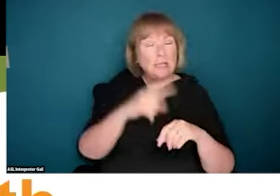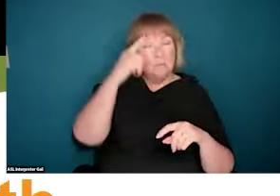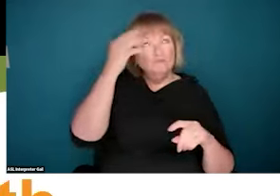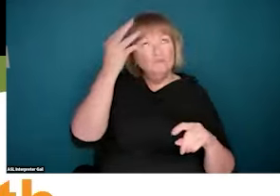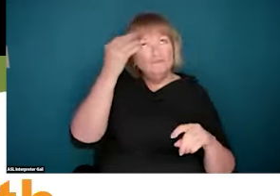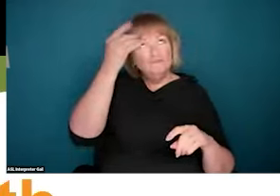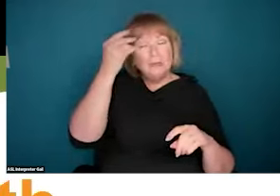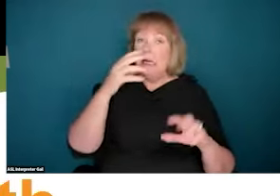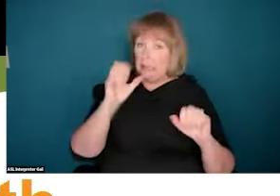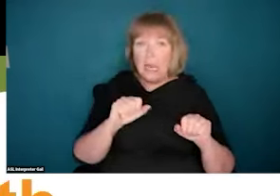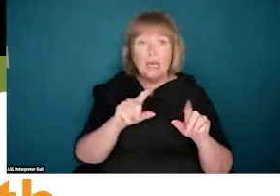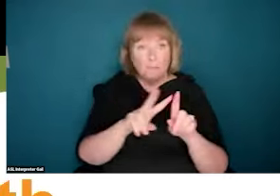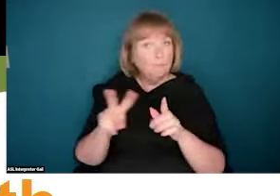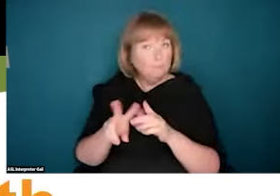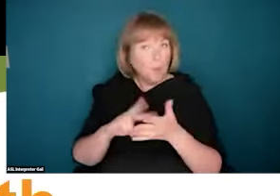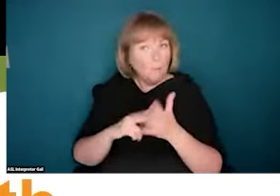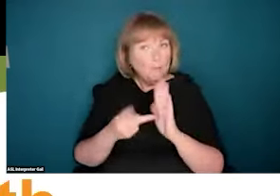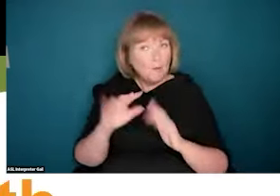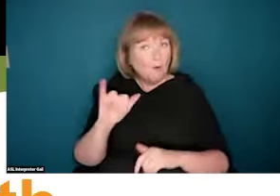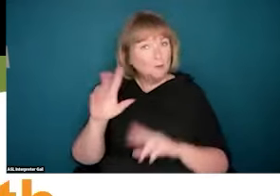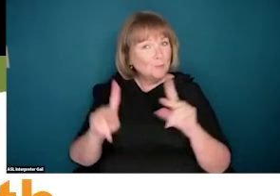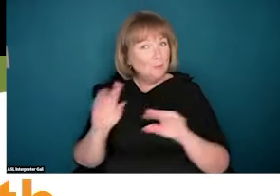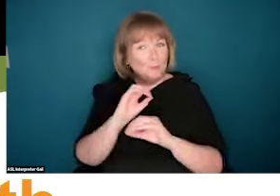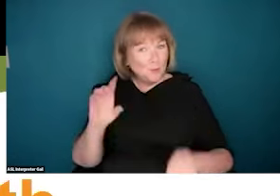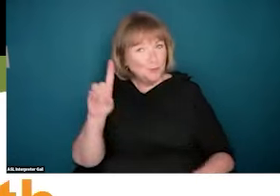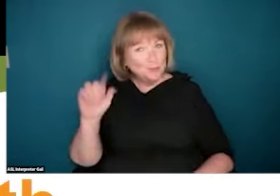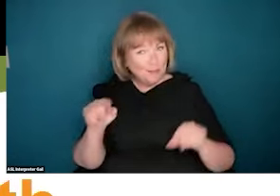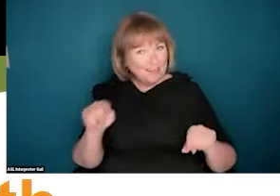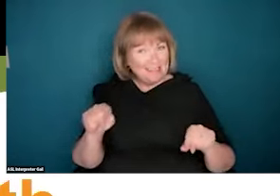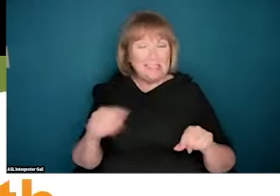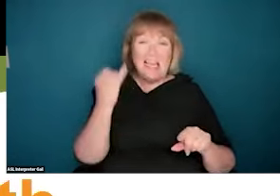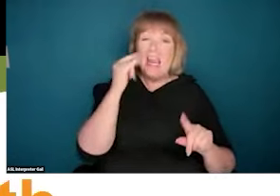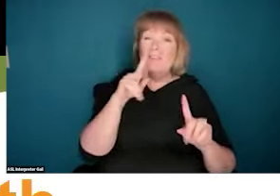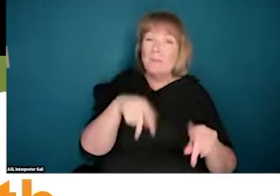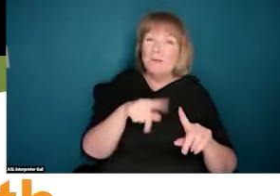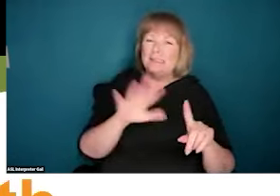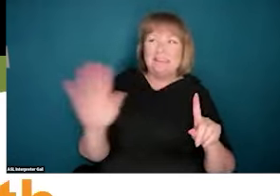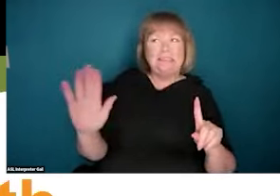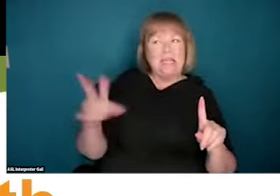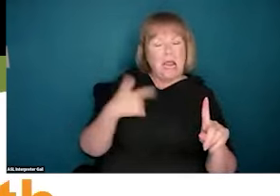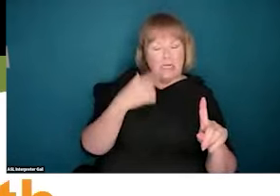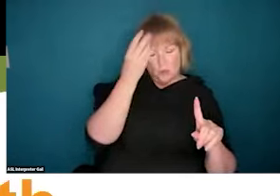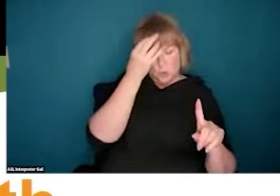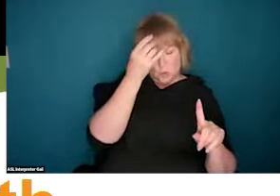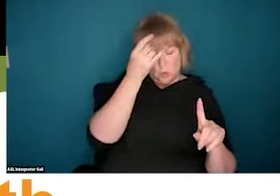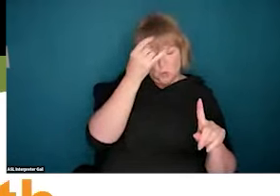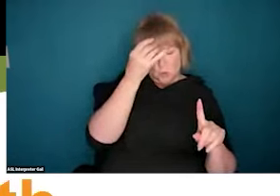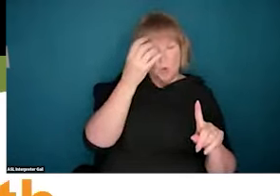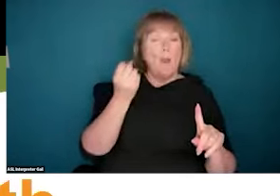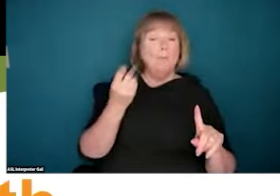personas muchas veces con o sin discapacidad podemos necesitar tiempo para tomar decisiones.